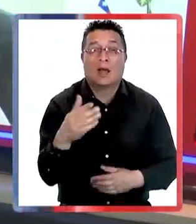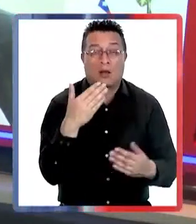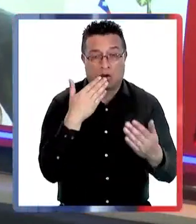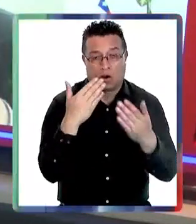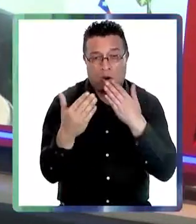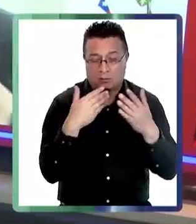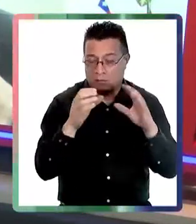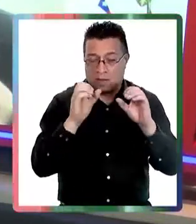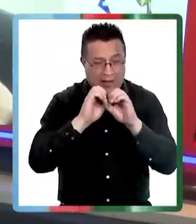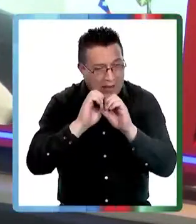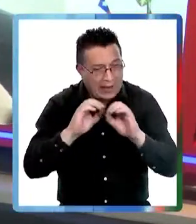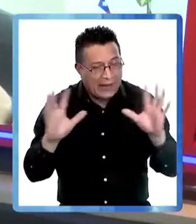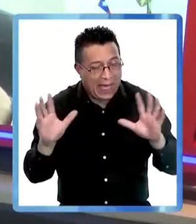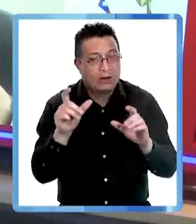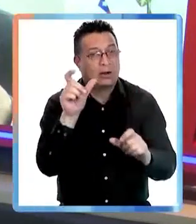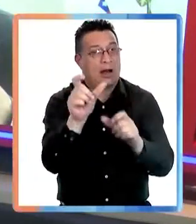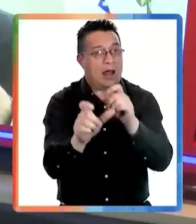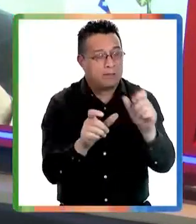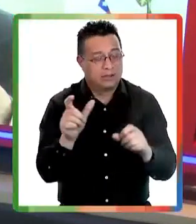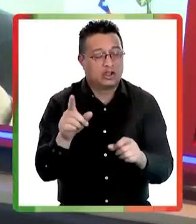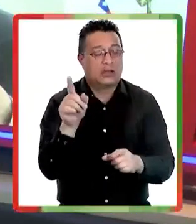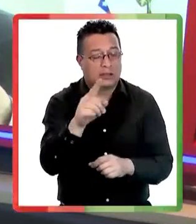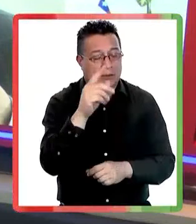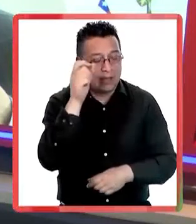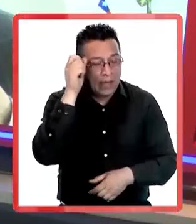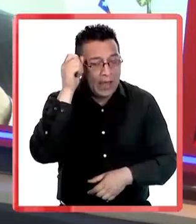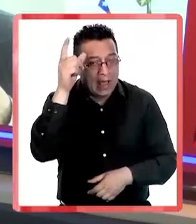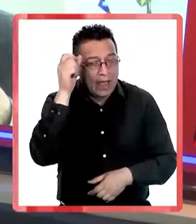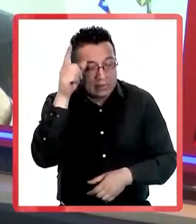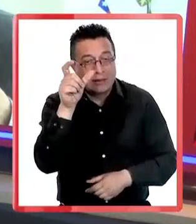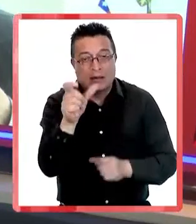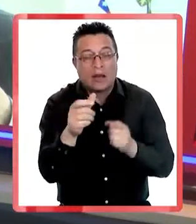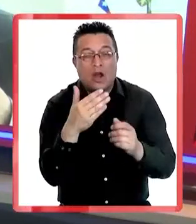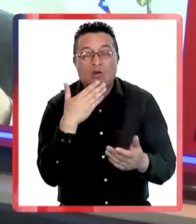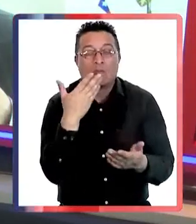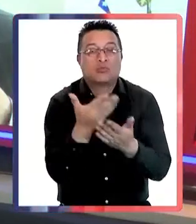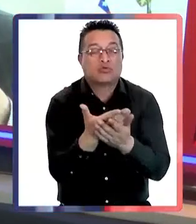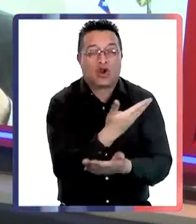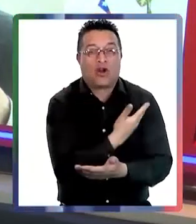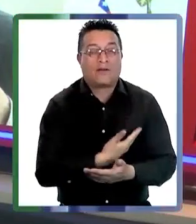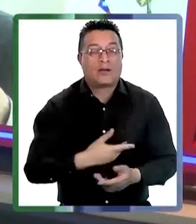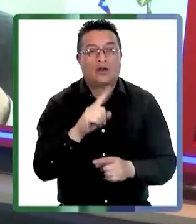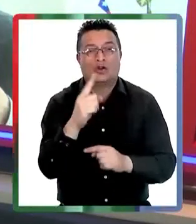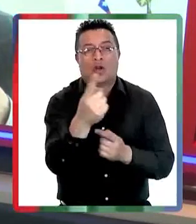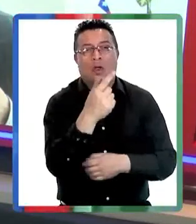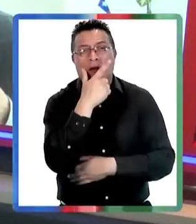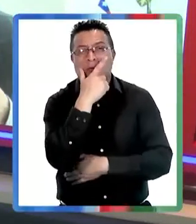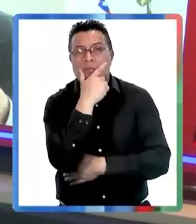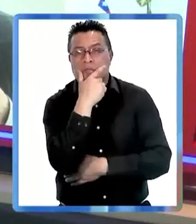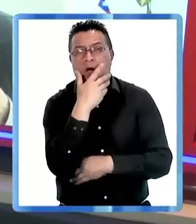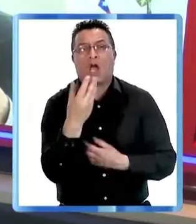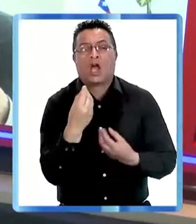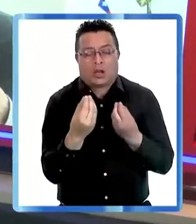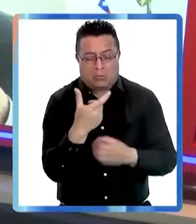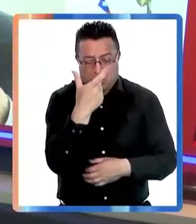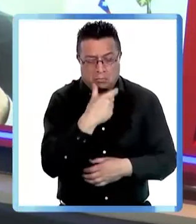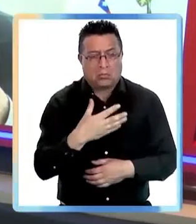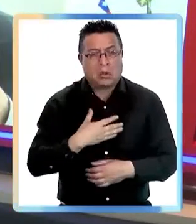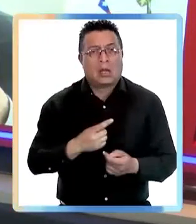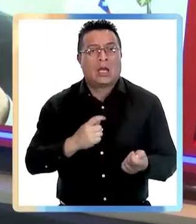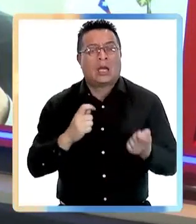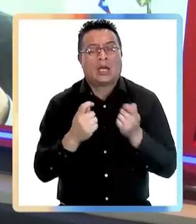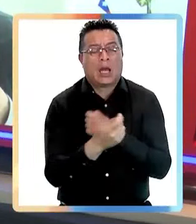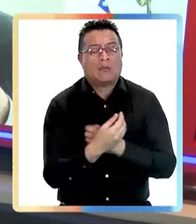en una conversación didáctica para que la gente entienda el alcance de esta propuesta del gobierno, y muchas personas se estarán preguntando, a ver, ¿cómo me va a cambiar a mí